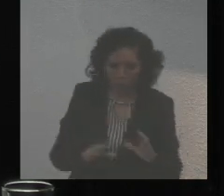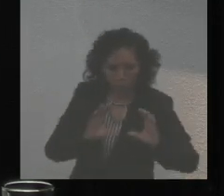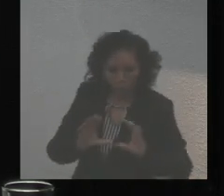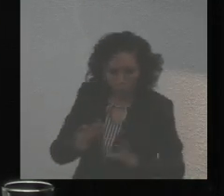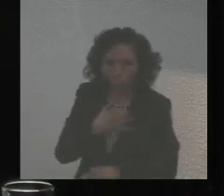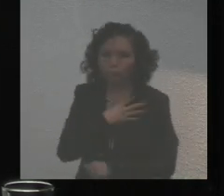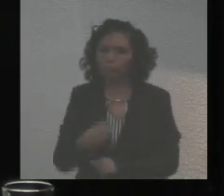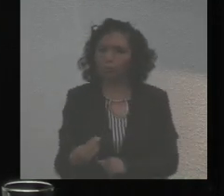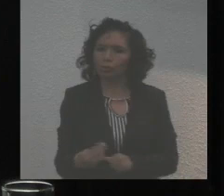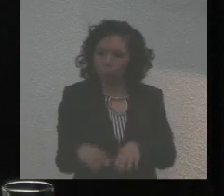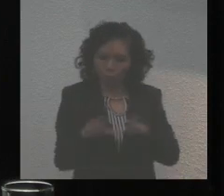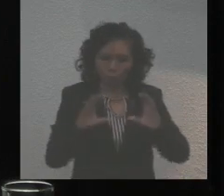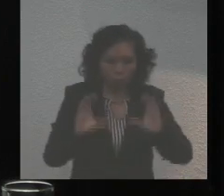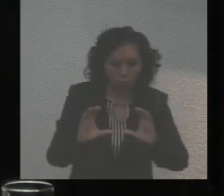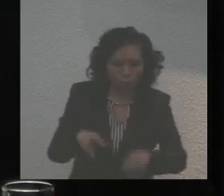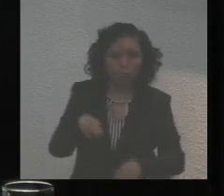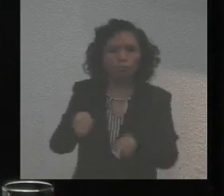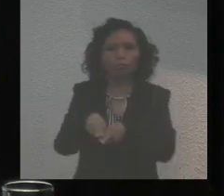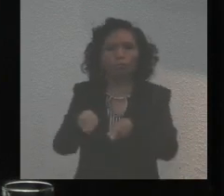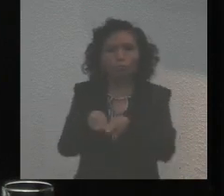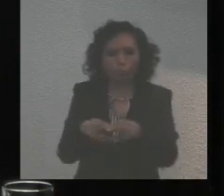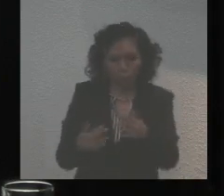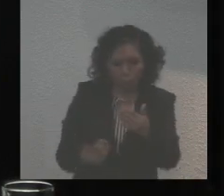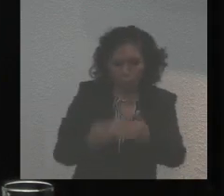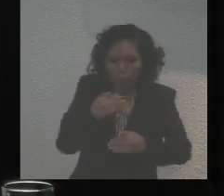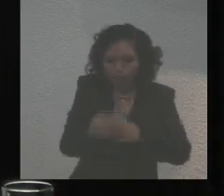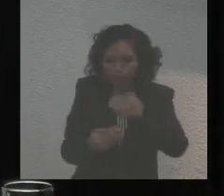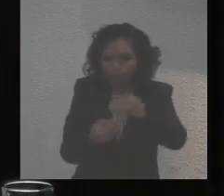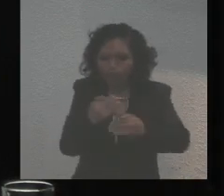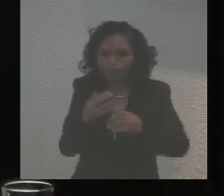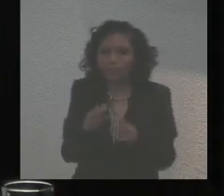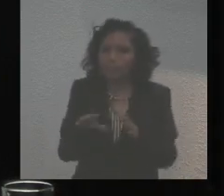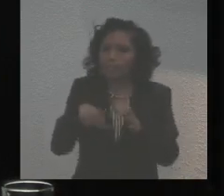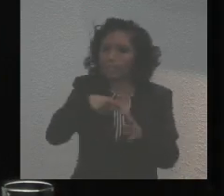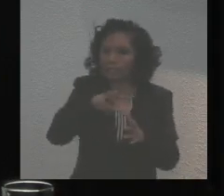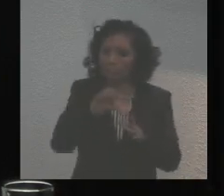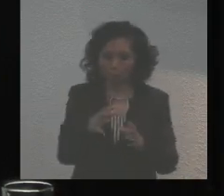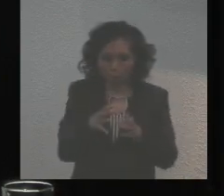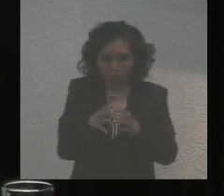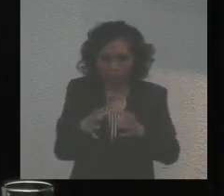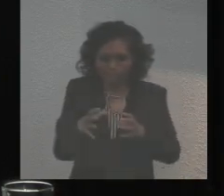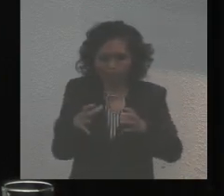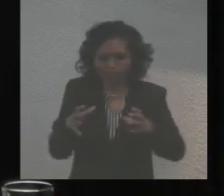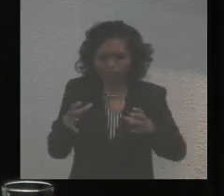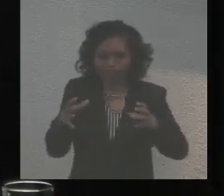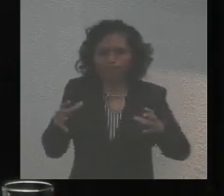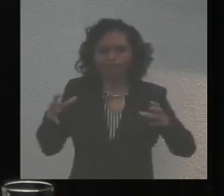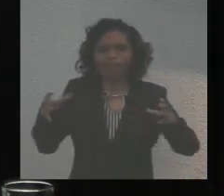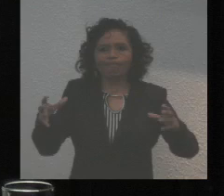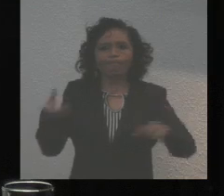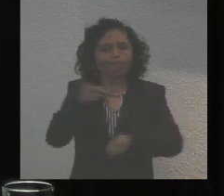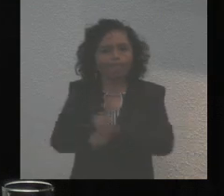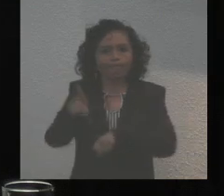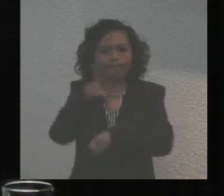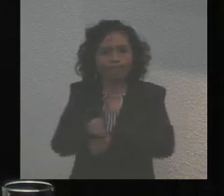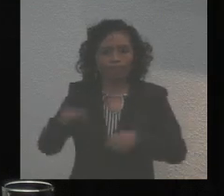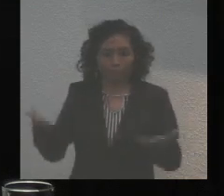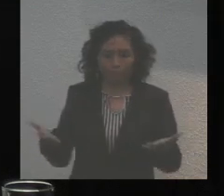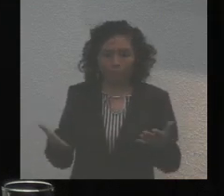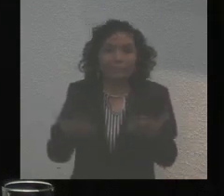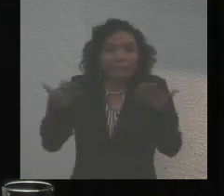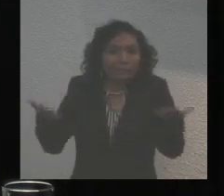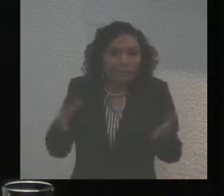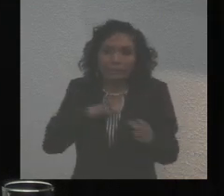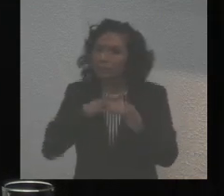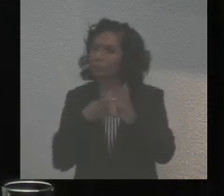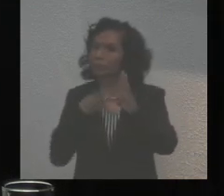criando a sus nietos y haciendo crecer a Quintana Roo día tras día. Hemos sobrellevado muchos